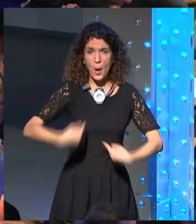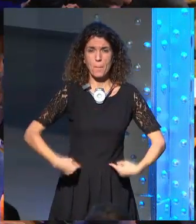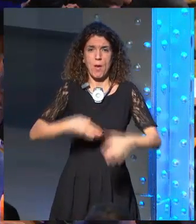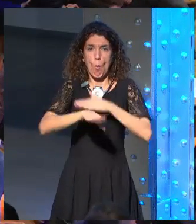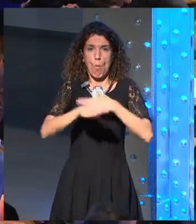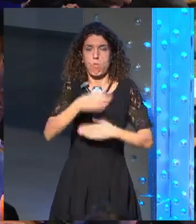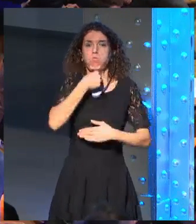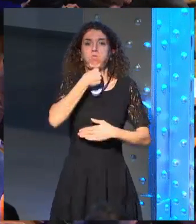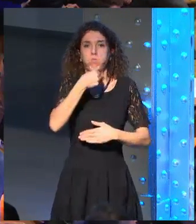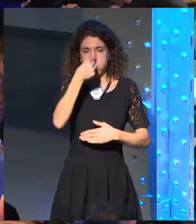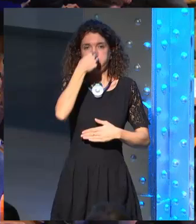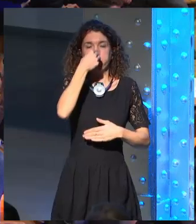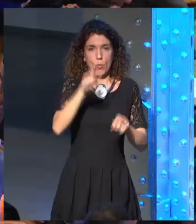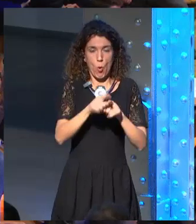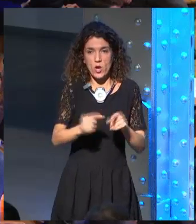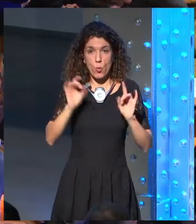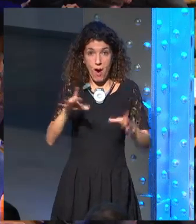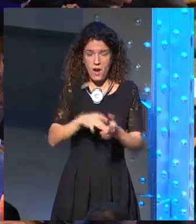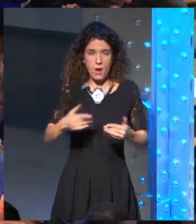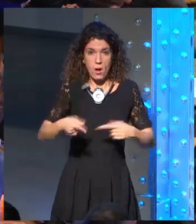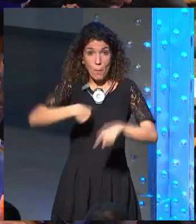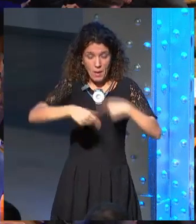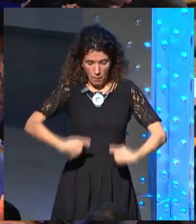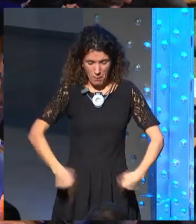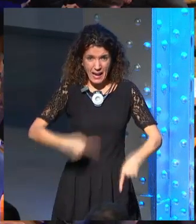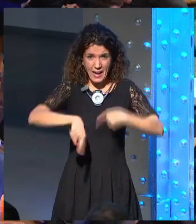piernas, como cuando haces el pino y la sangre se te va a la cabeza, pero al revés.